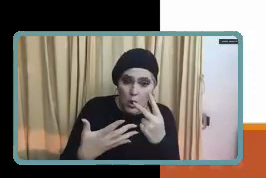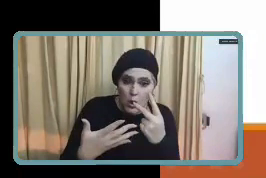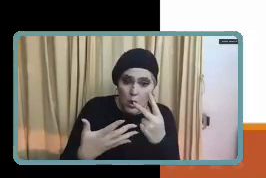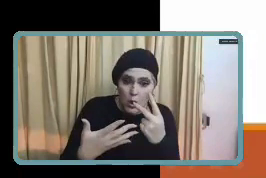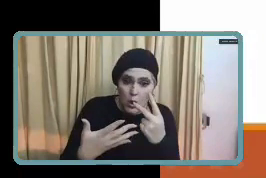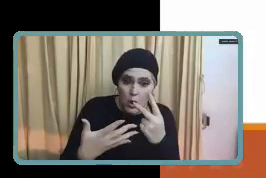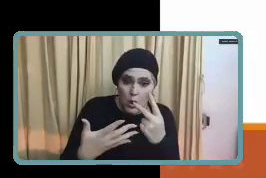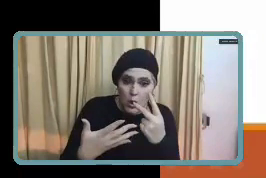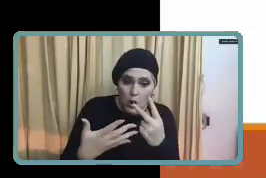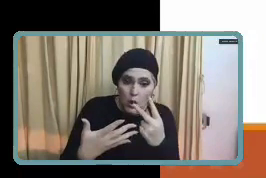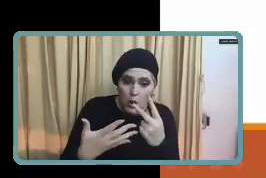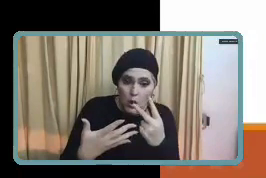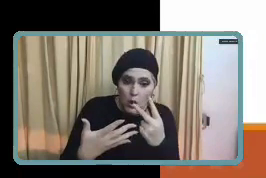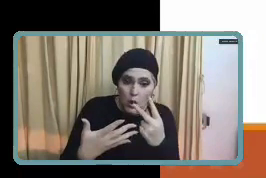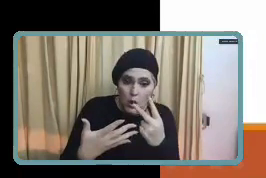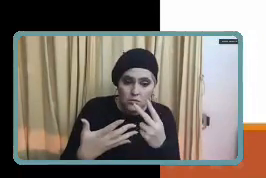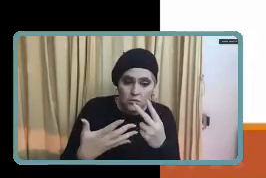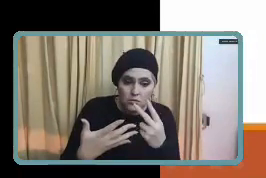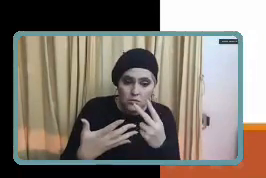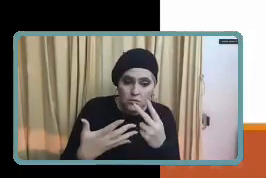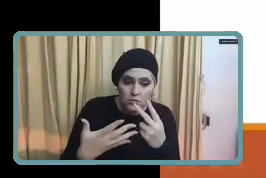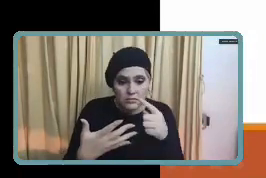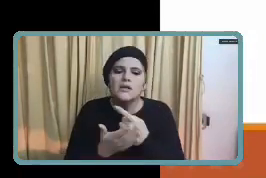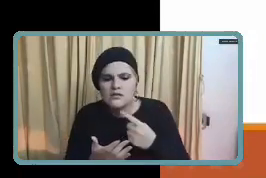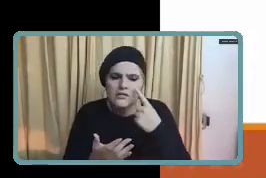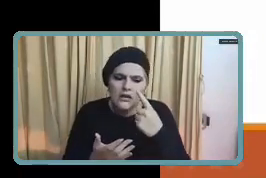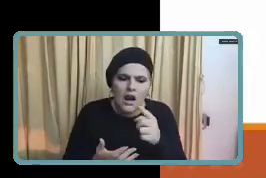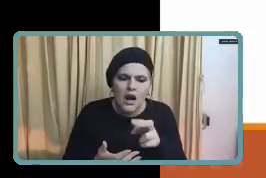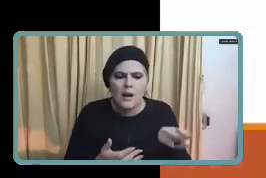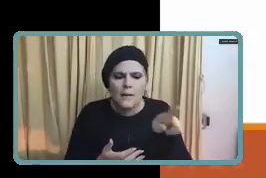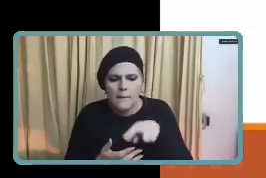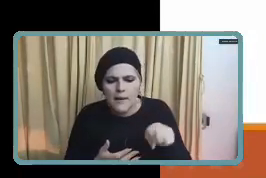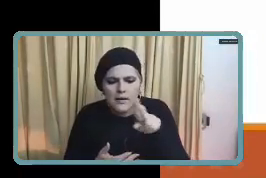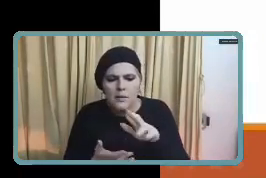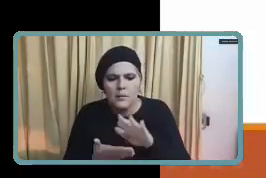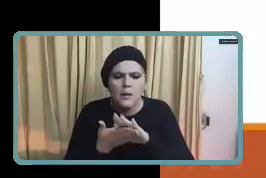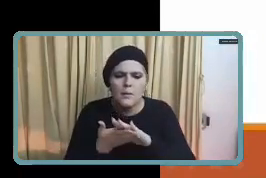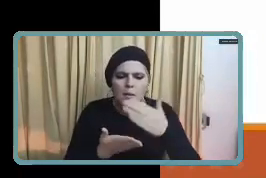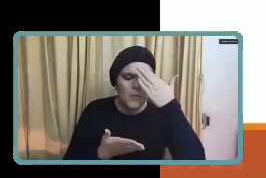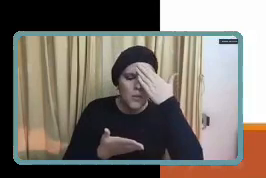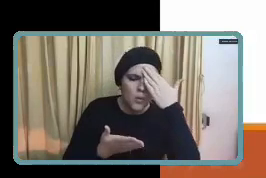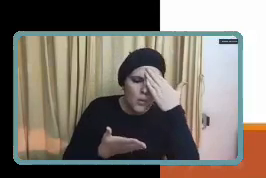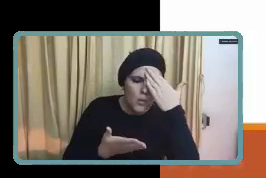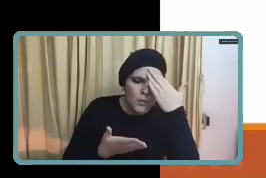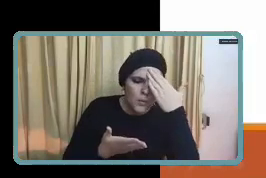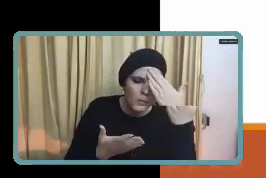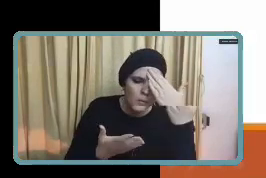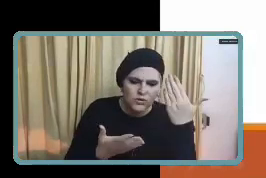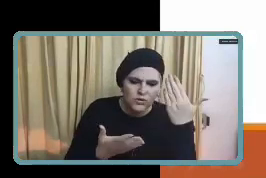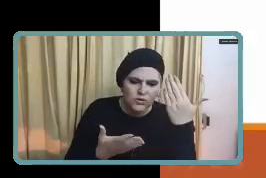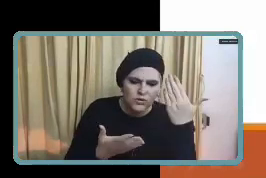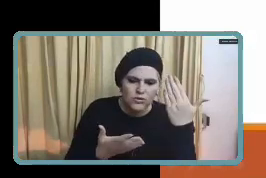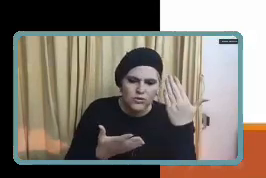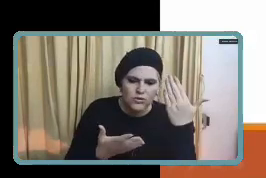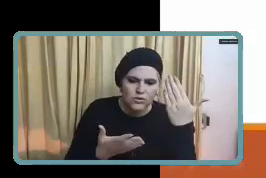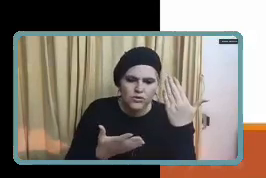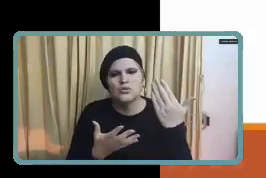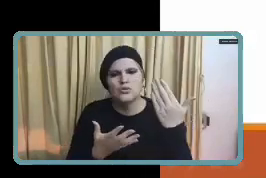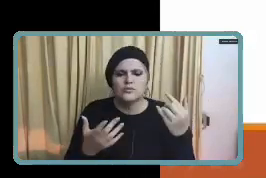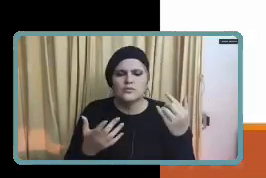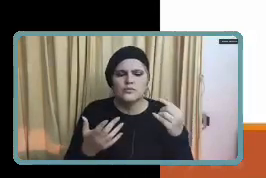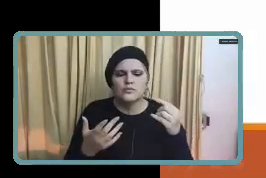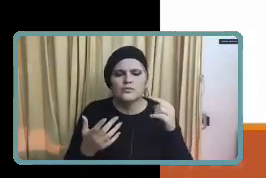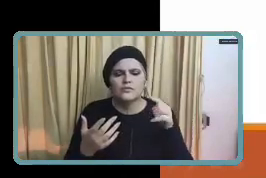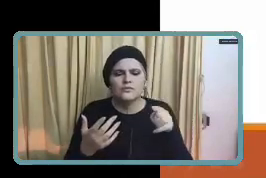e intereses restrictivos, repetitivos, como preocupaciones absorbentes, adhesión a aparentemente